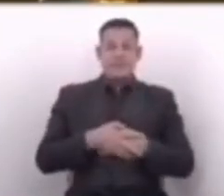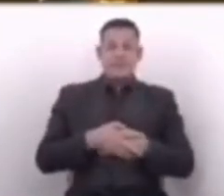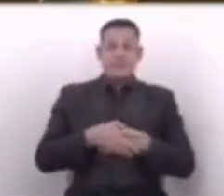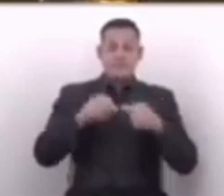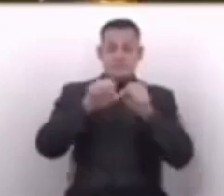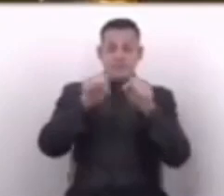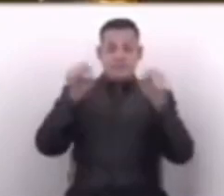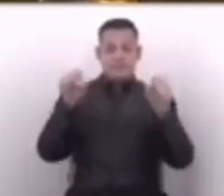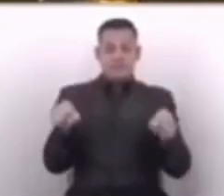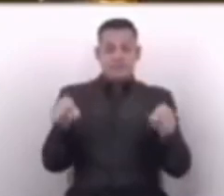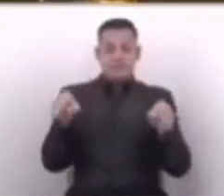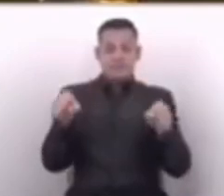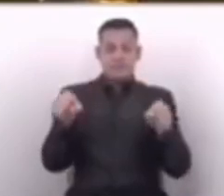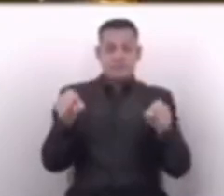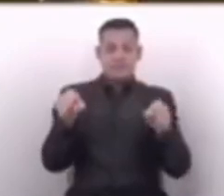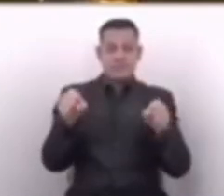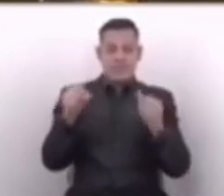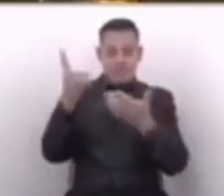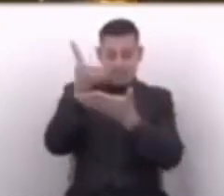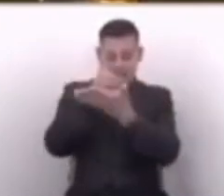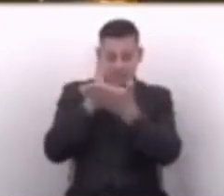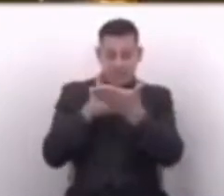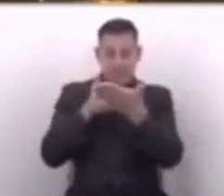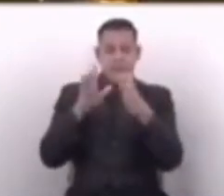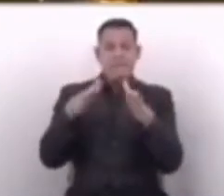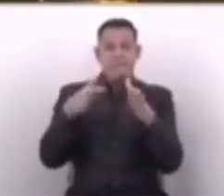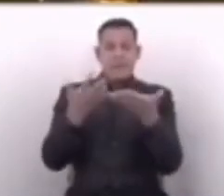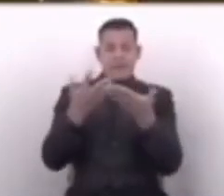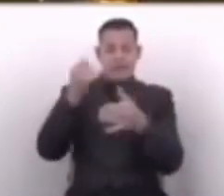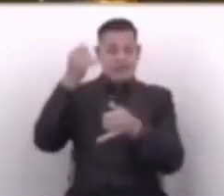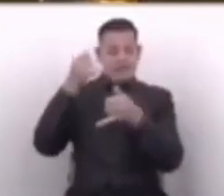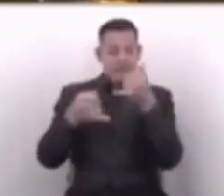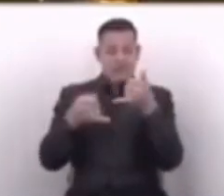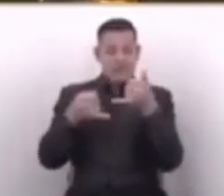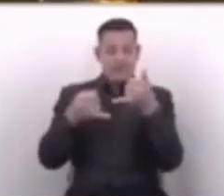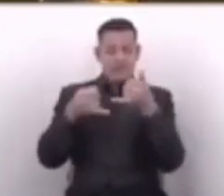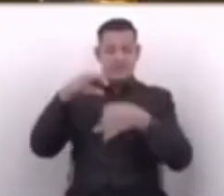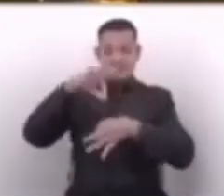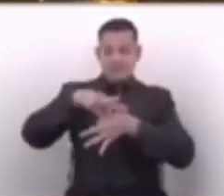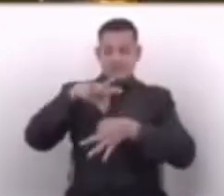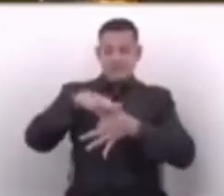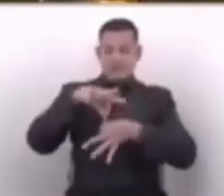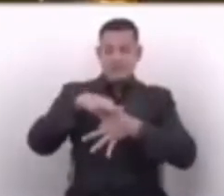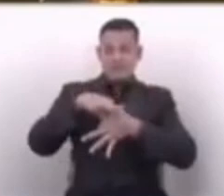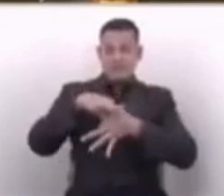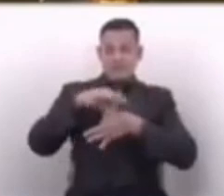un sistema que estaba diseñado para que al final terminaran votando